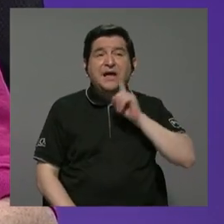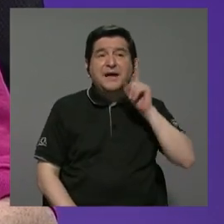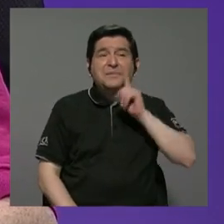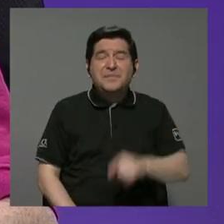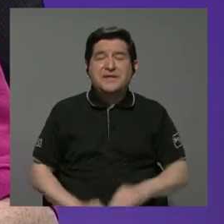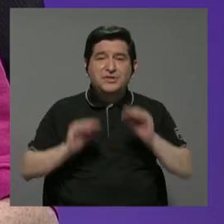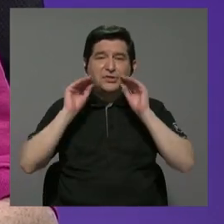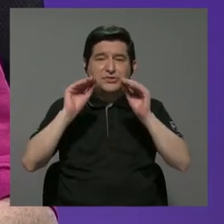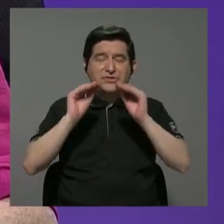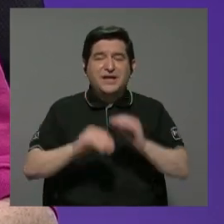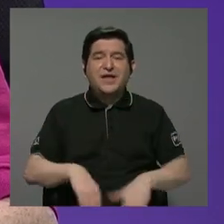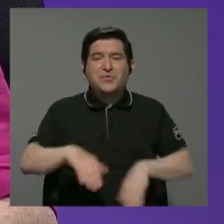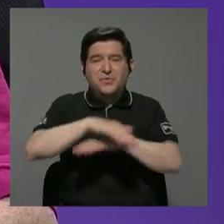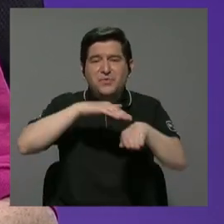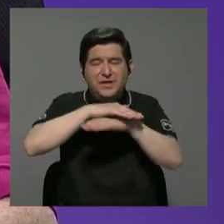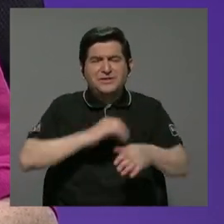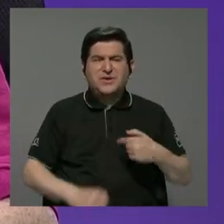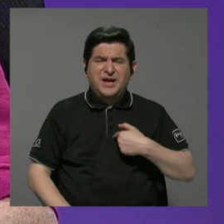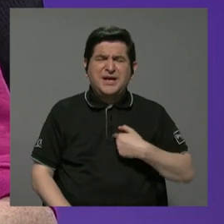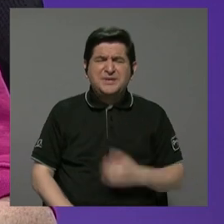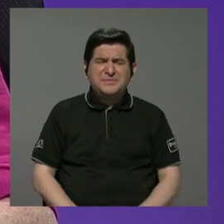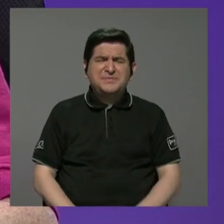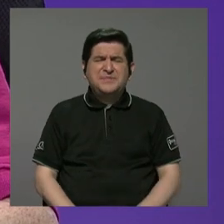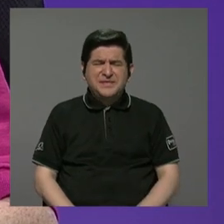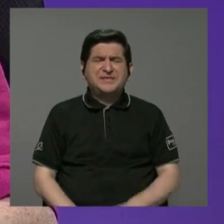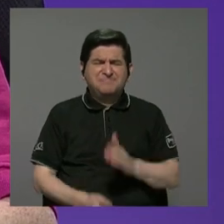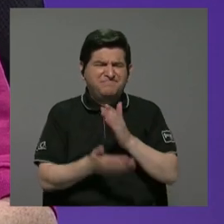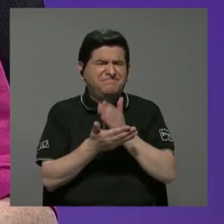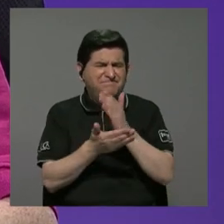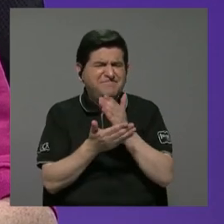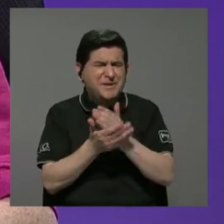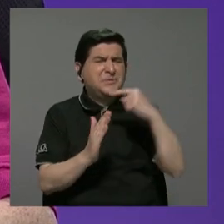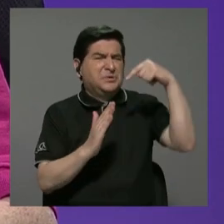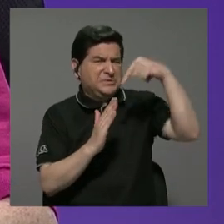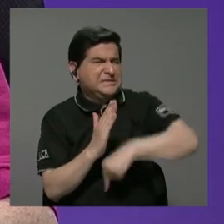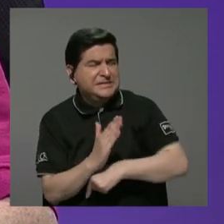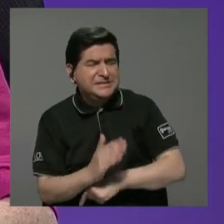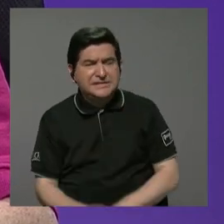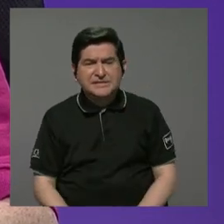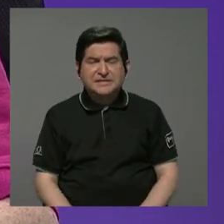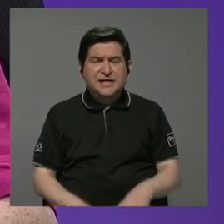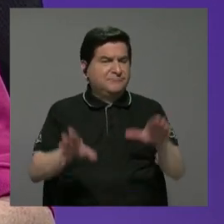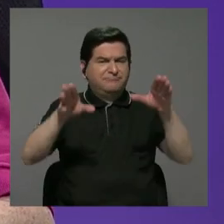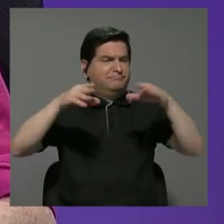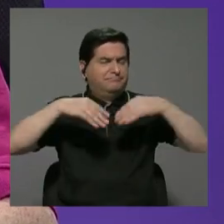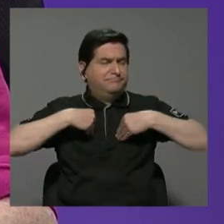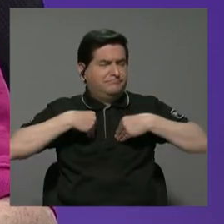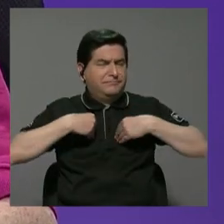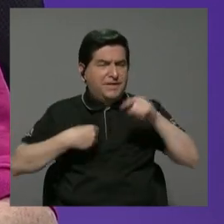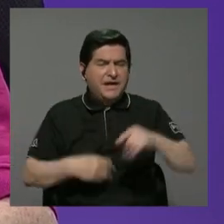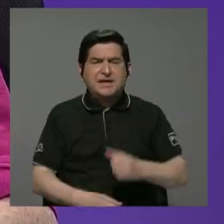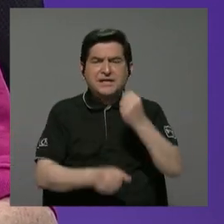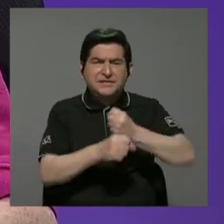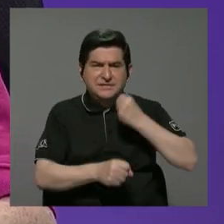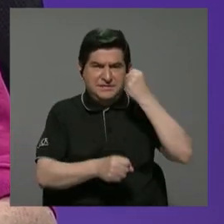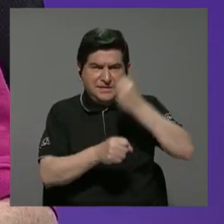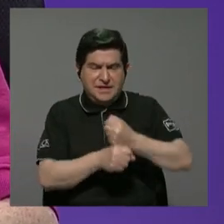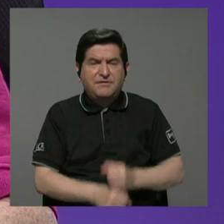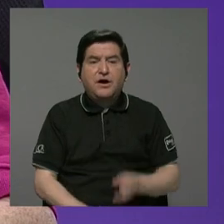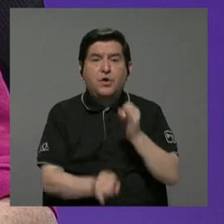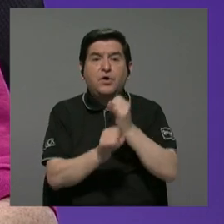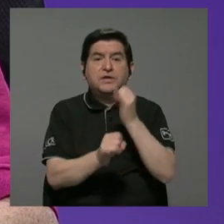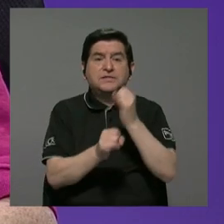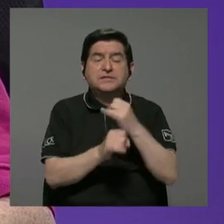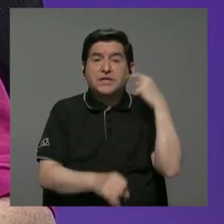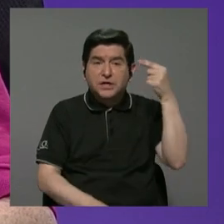sobre la educación. Sí. A mí me molesta mucho, profundamente, que no reconozcan también ese quehacer que ha tenido las